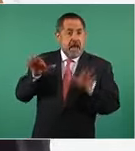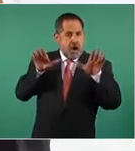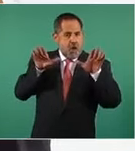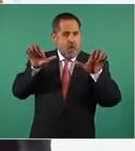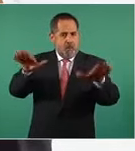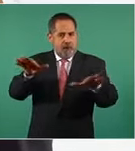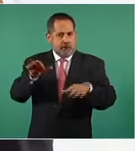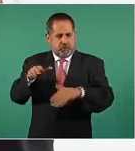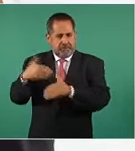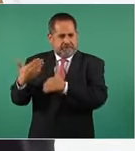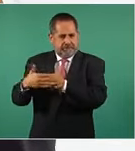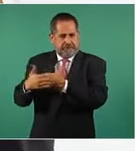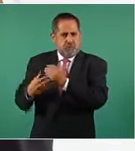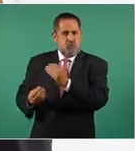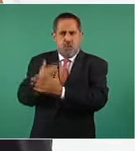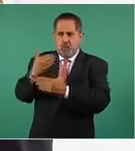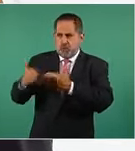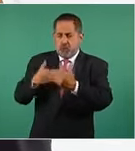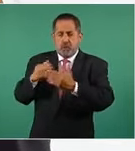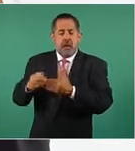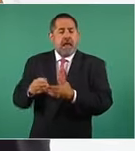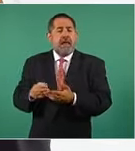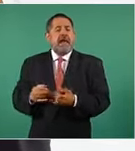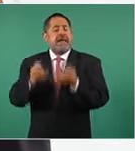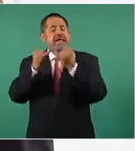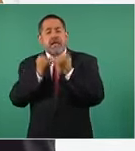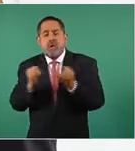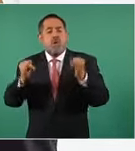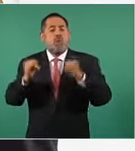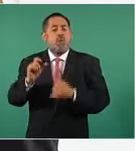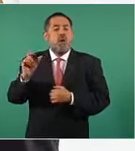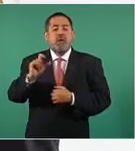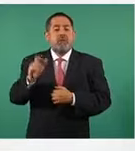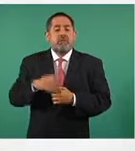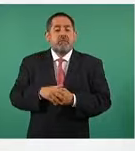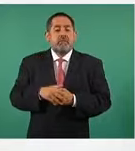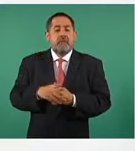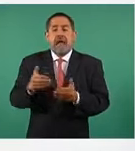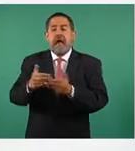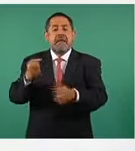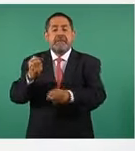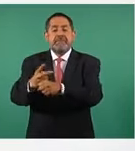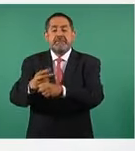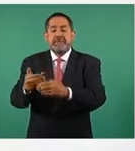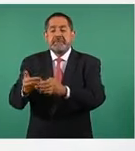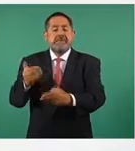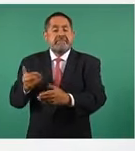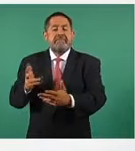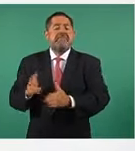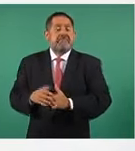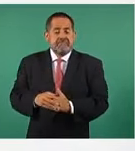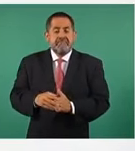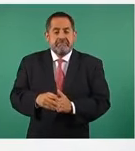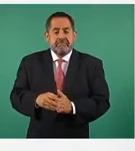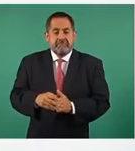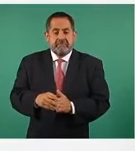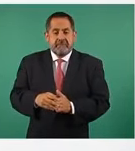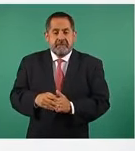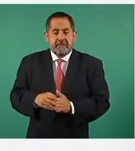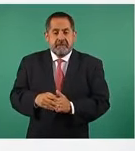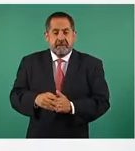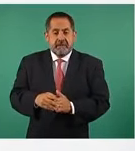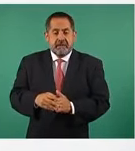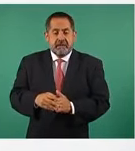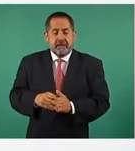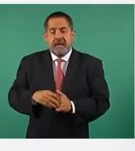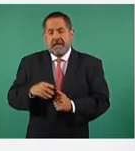aeroportuaria la vamos a inaugurar antes que el proyecto o que el